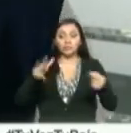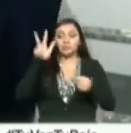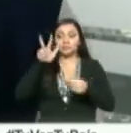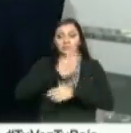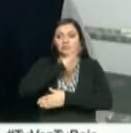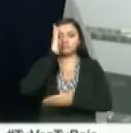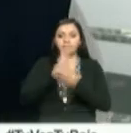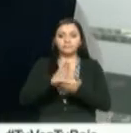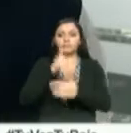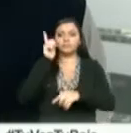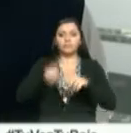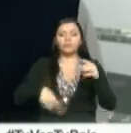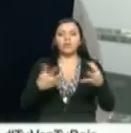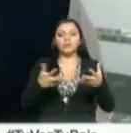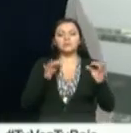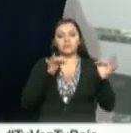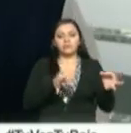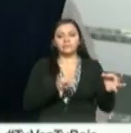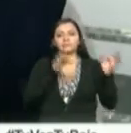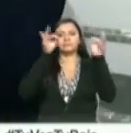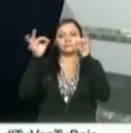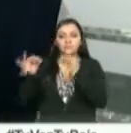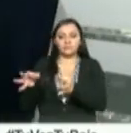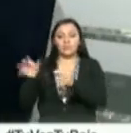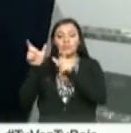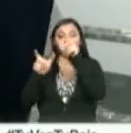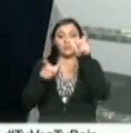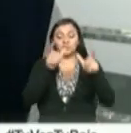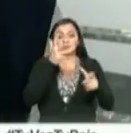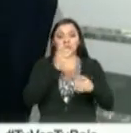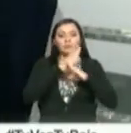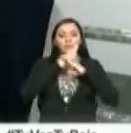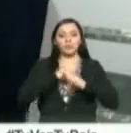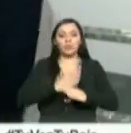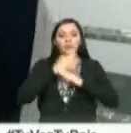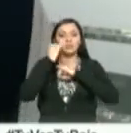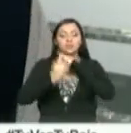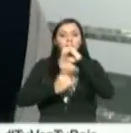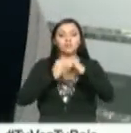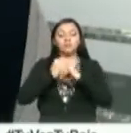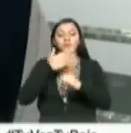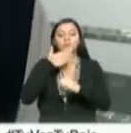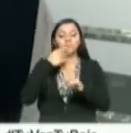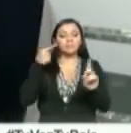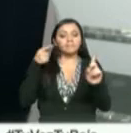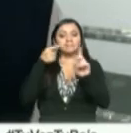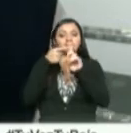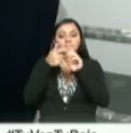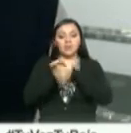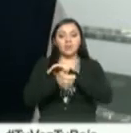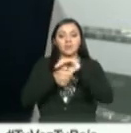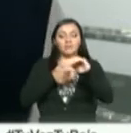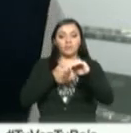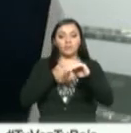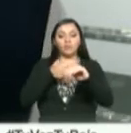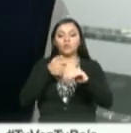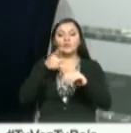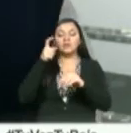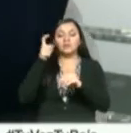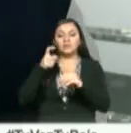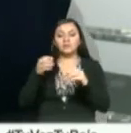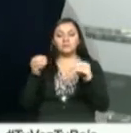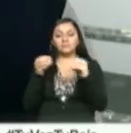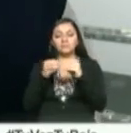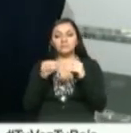no se pueden cumplir, ¿no? Entendemos de que la persona que busca la protección internacional bajo la figura del refugio es